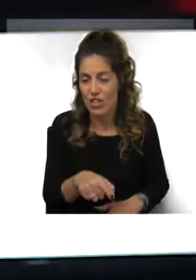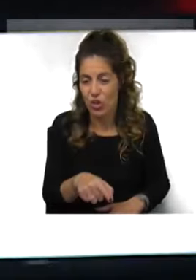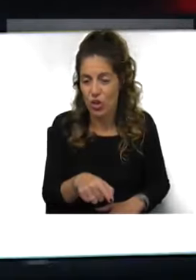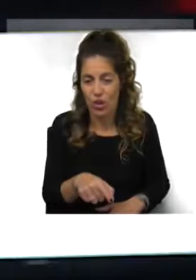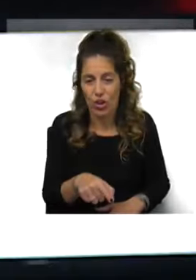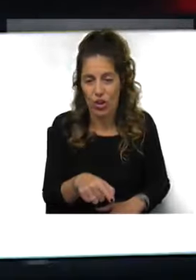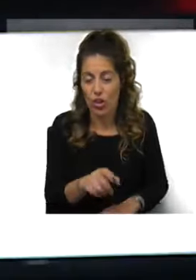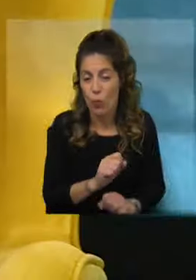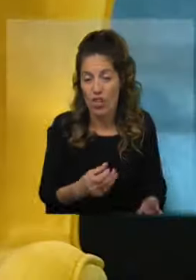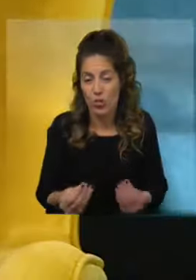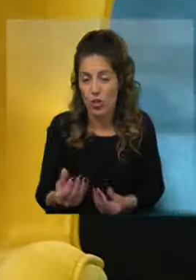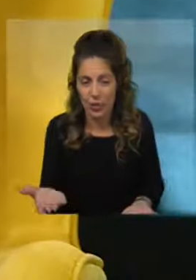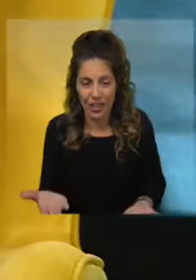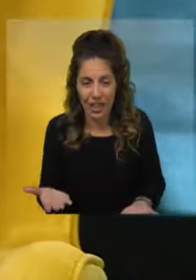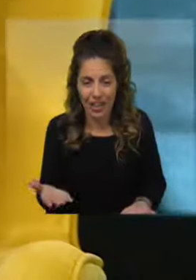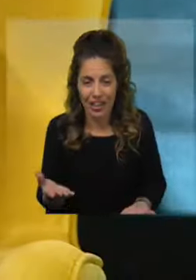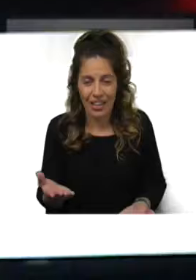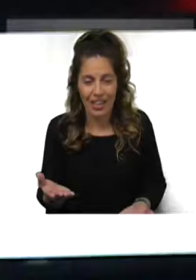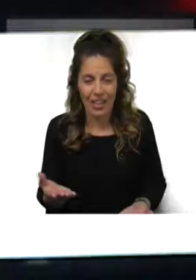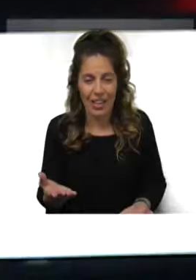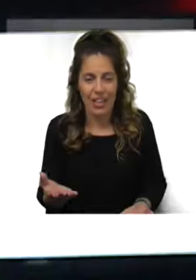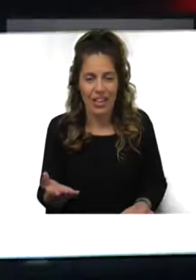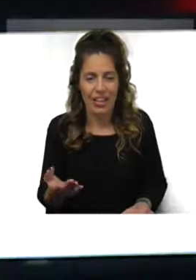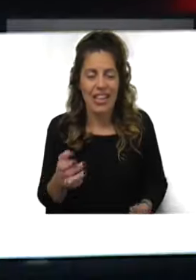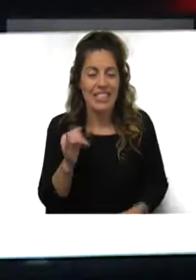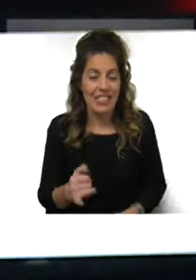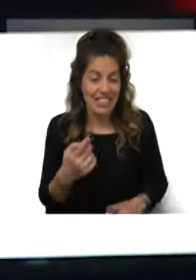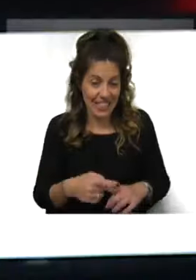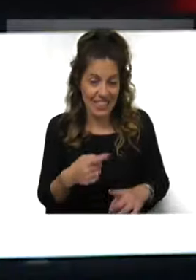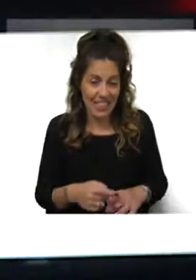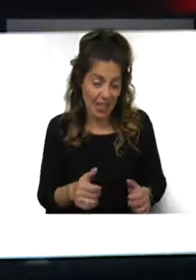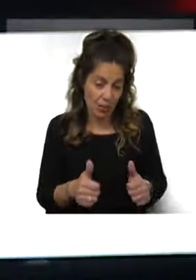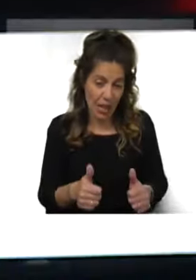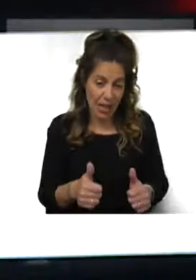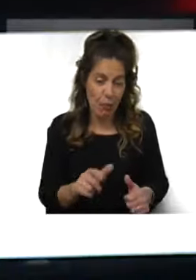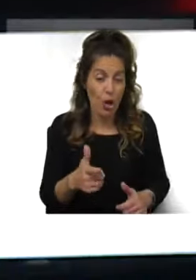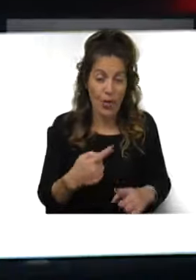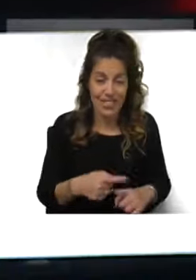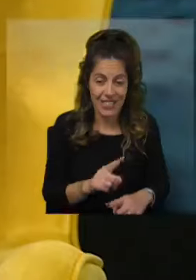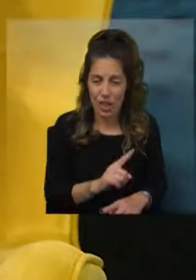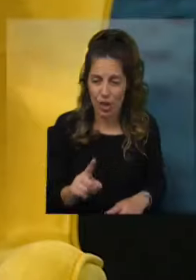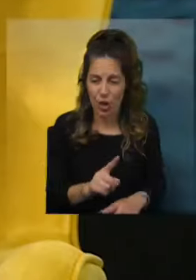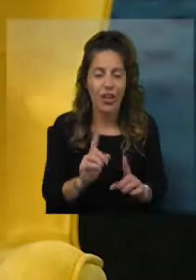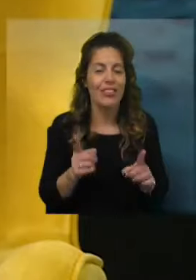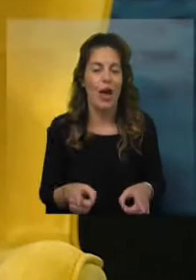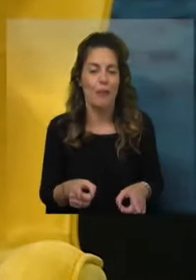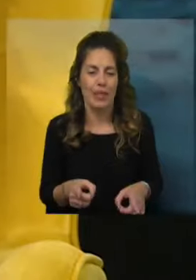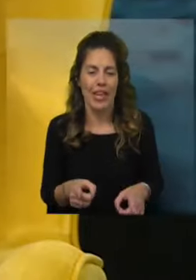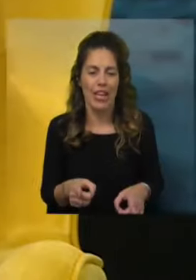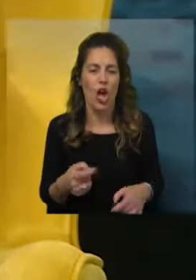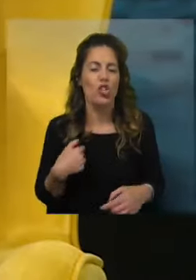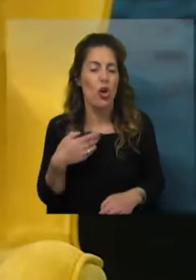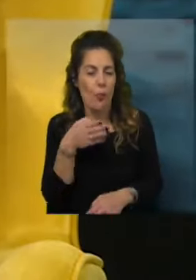insustituible eh si si si existiese fenómeno pero no existe Sí también hay porque yo